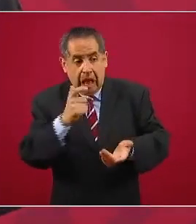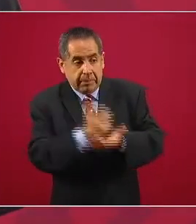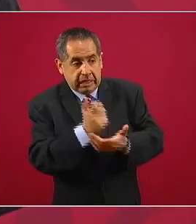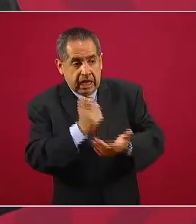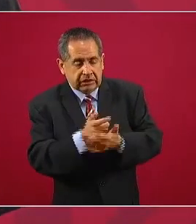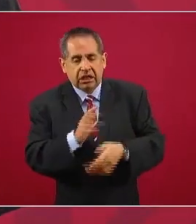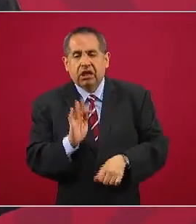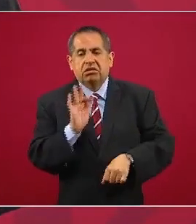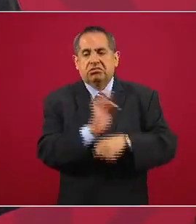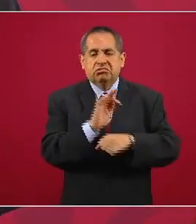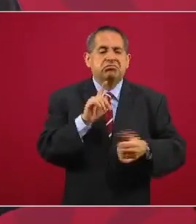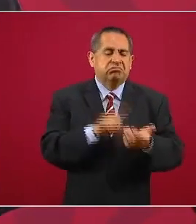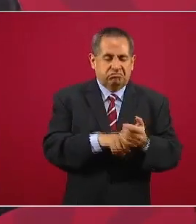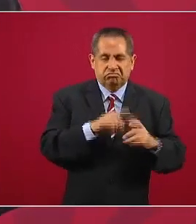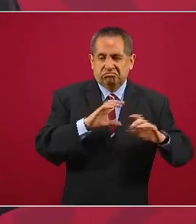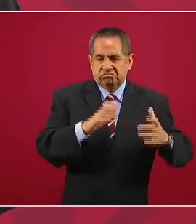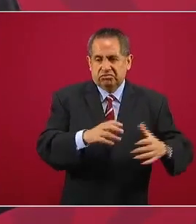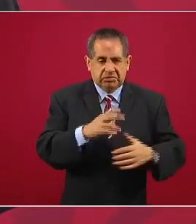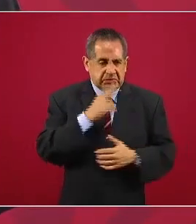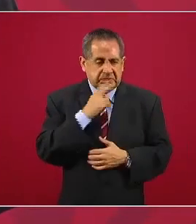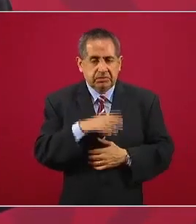Existe un protocolo